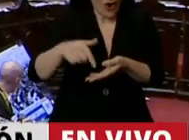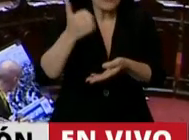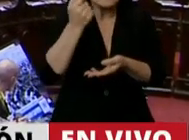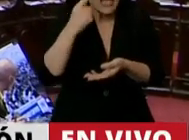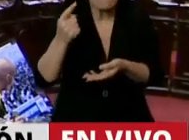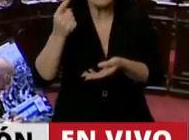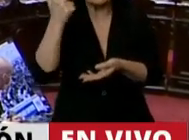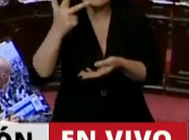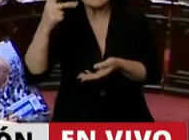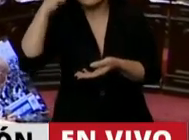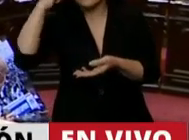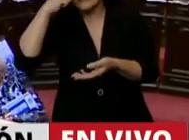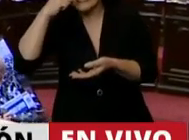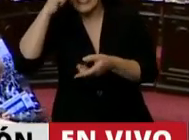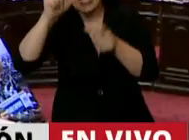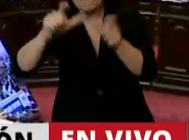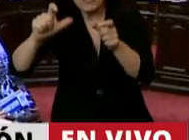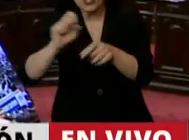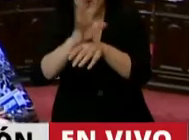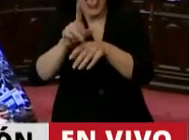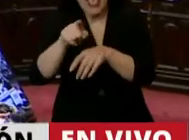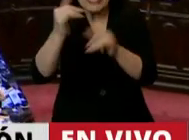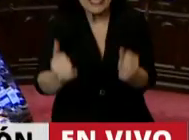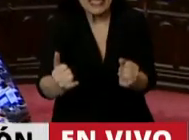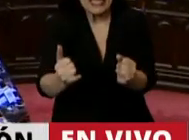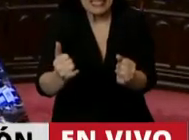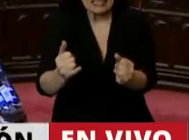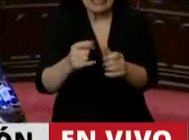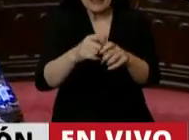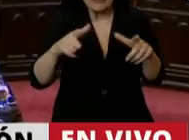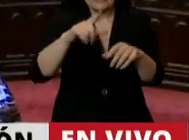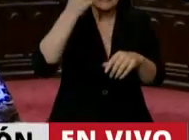6.377 casos. Se acumula en la Argentina